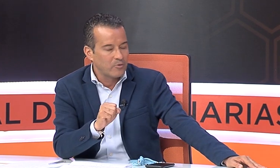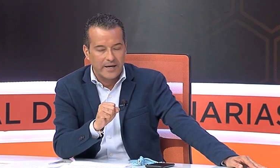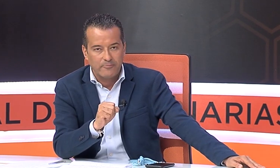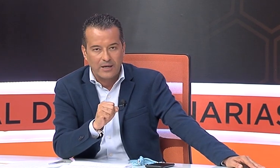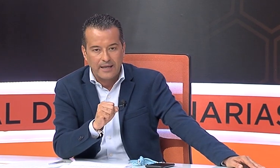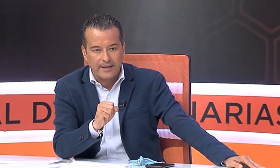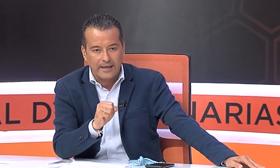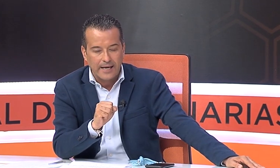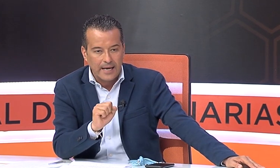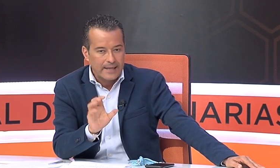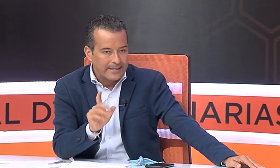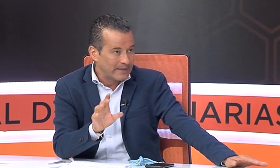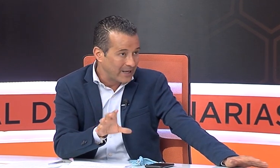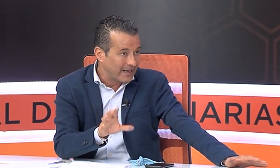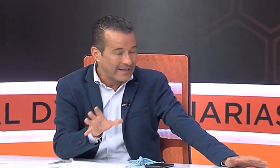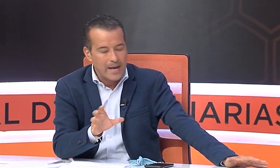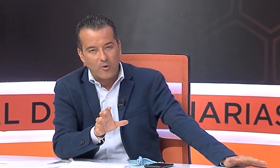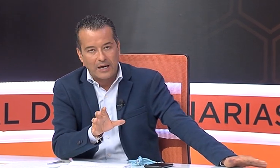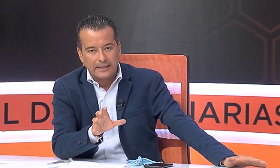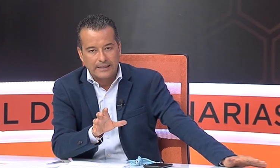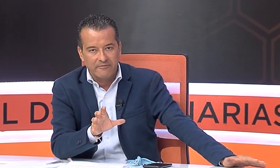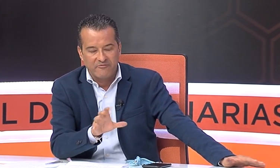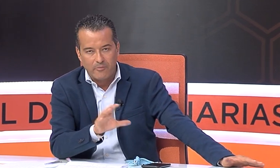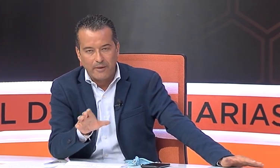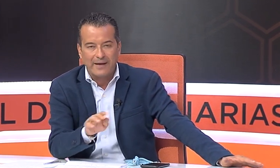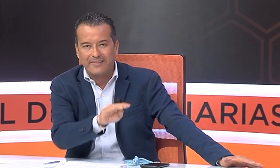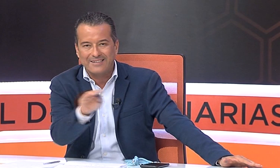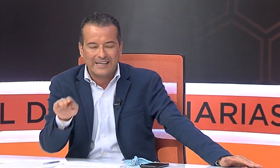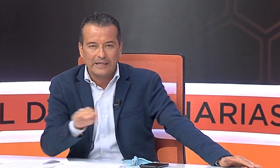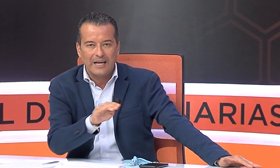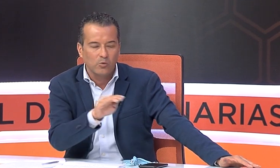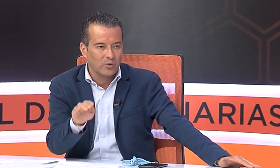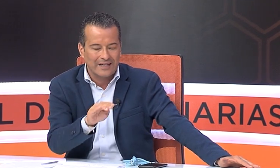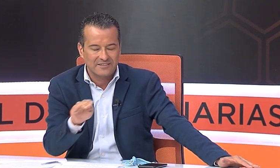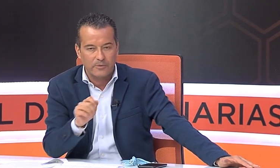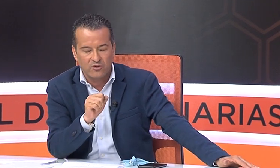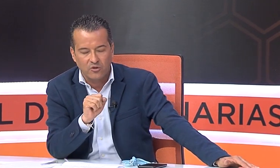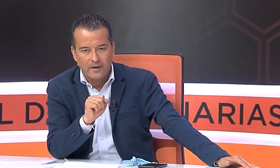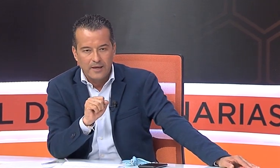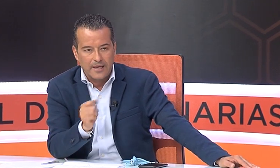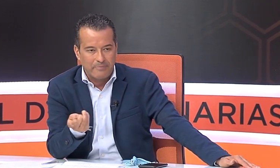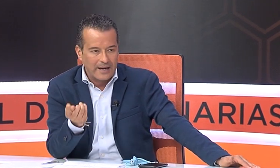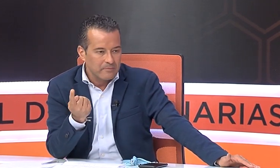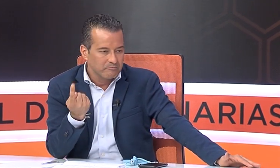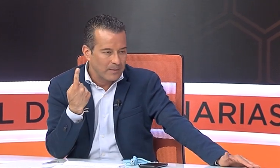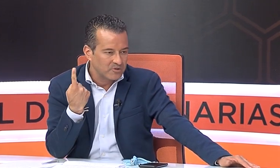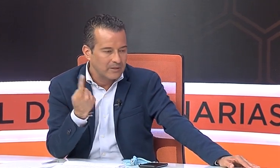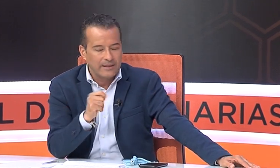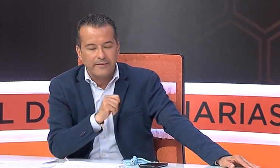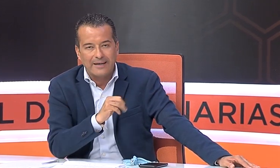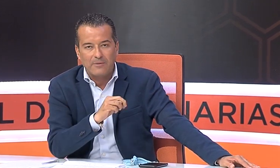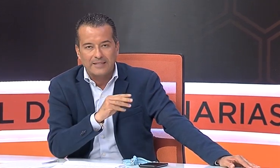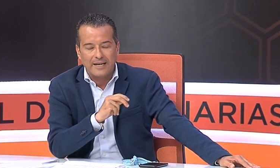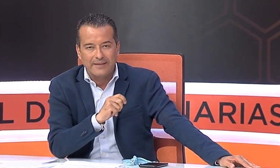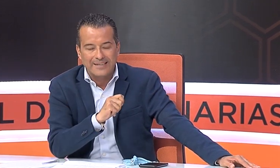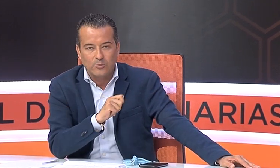de los populares por la isla de Gran Canaria y también en aquella época formaba parte de esas quinielas junto a Ángel Sabroso para una posibilidad